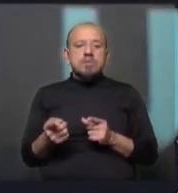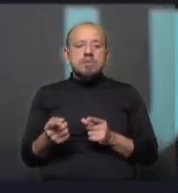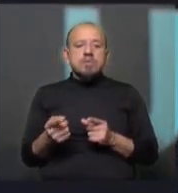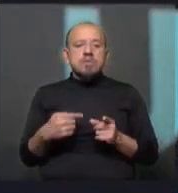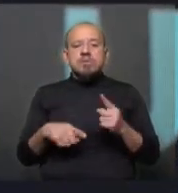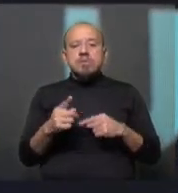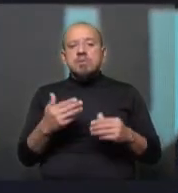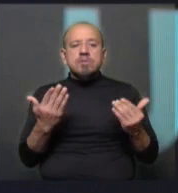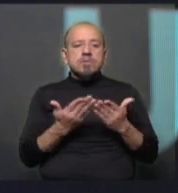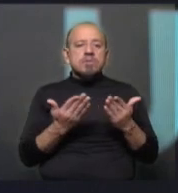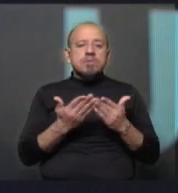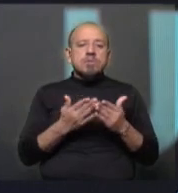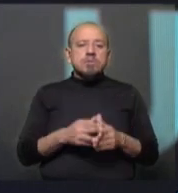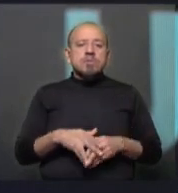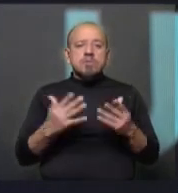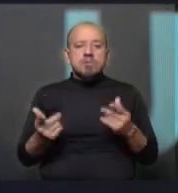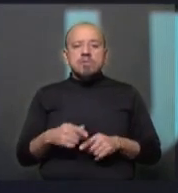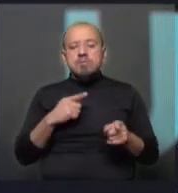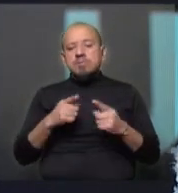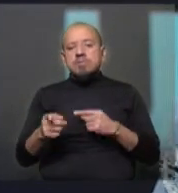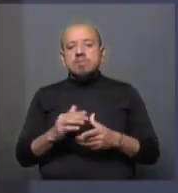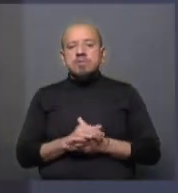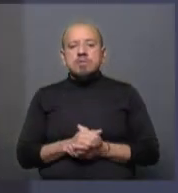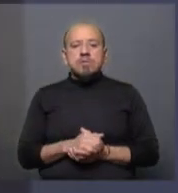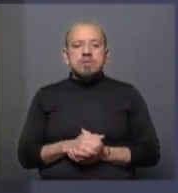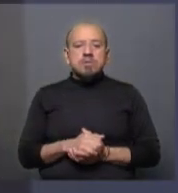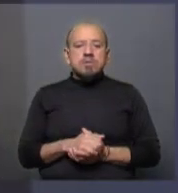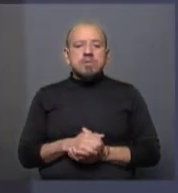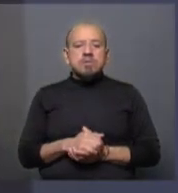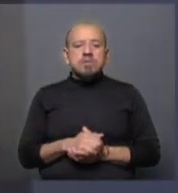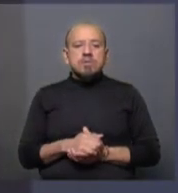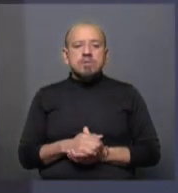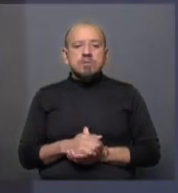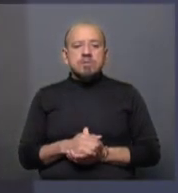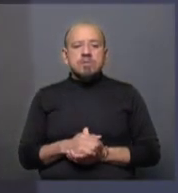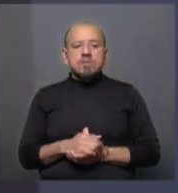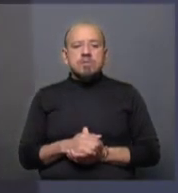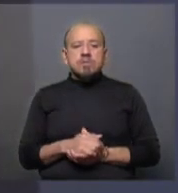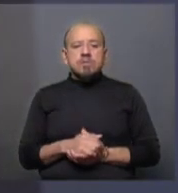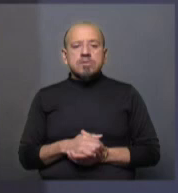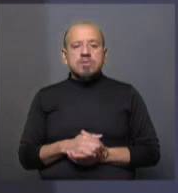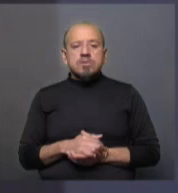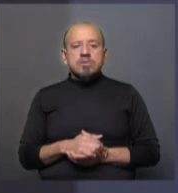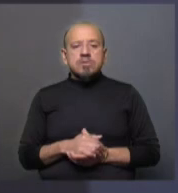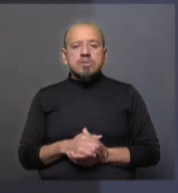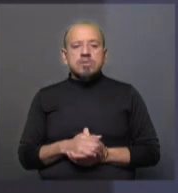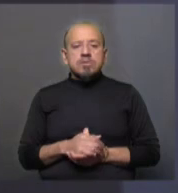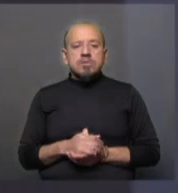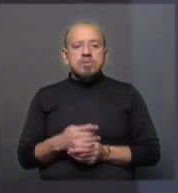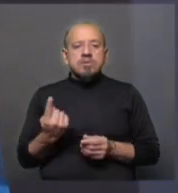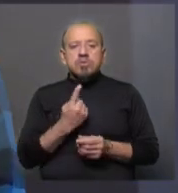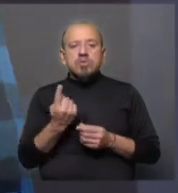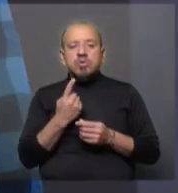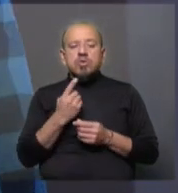tuviste que estudiar algo o dijiste no lo hago y no solo solo con el este solo con empecé solo con el